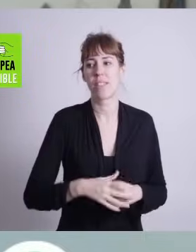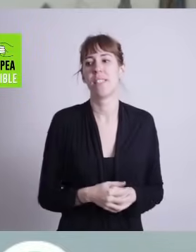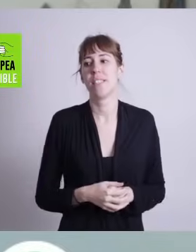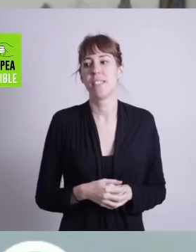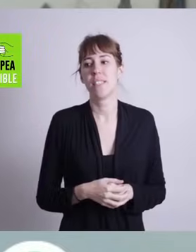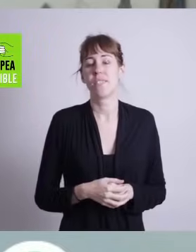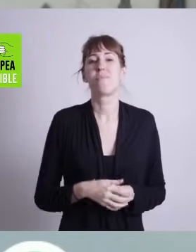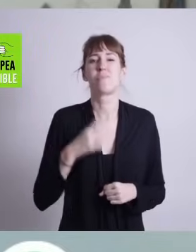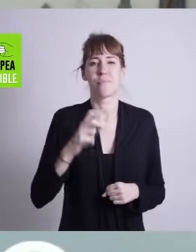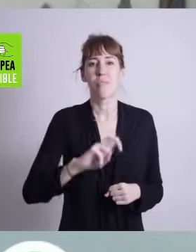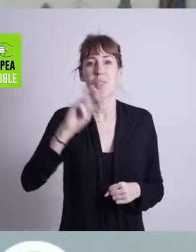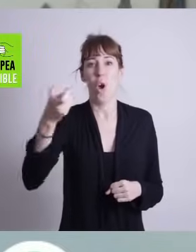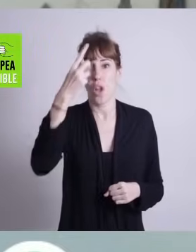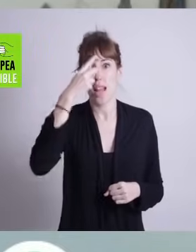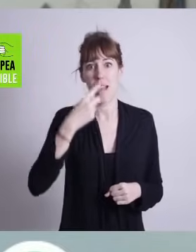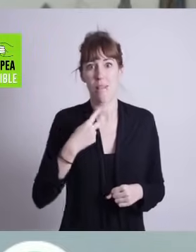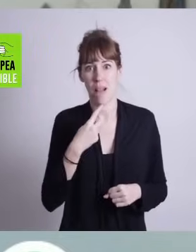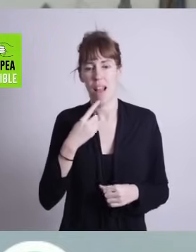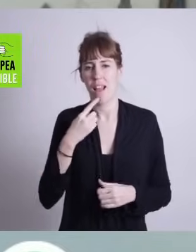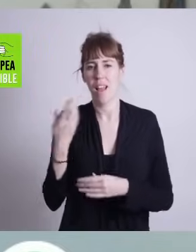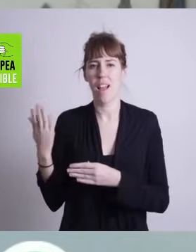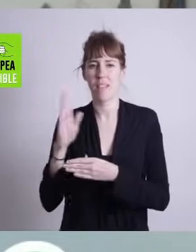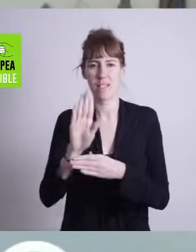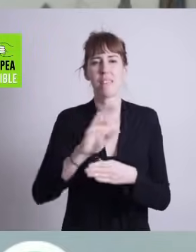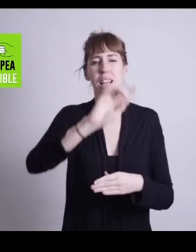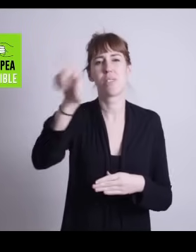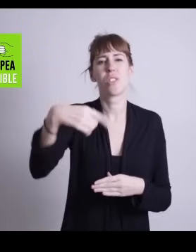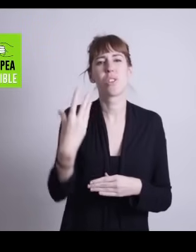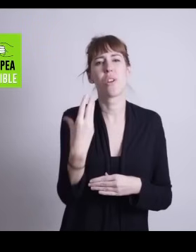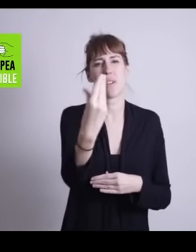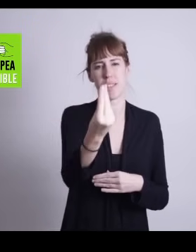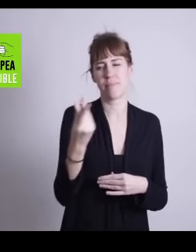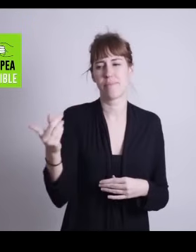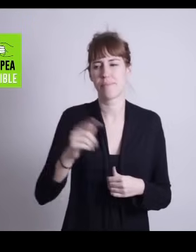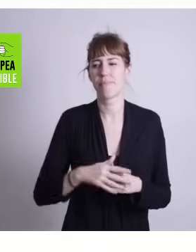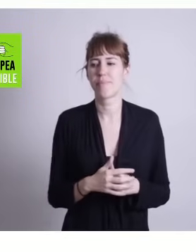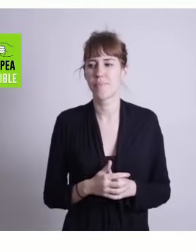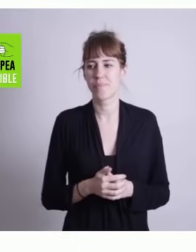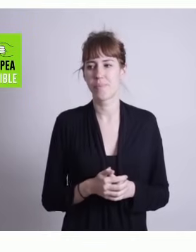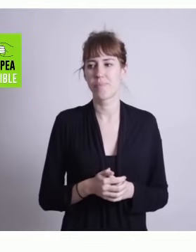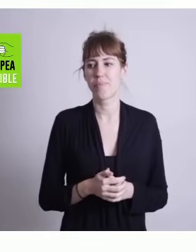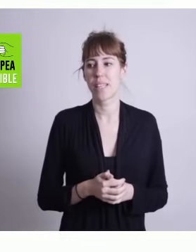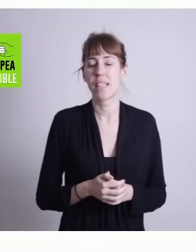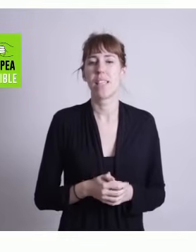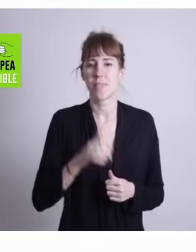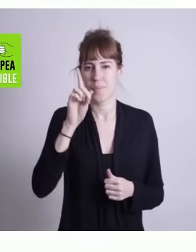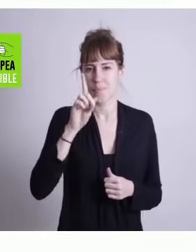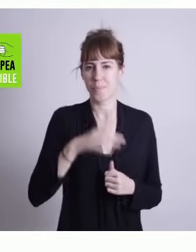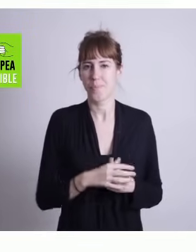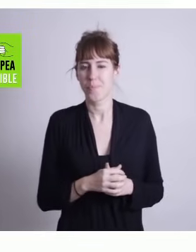otra imagen para que podáis entender un poquito esto. Fijaros aquí.